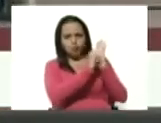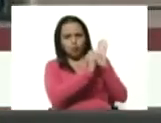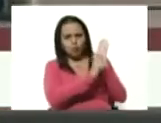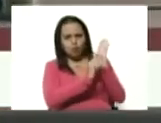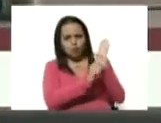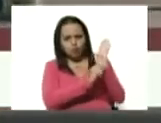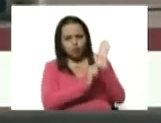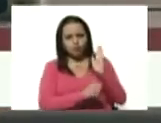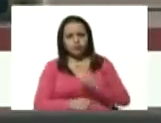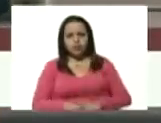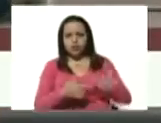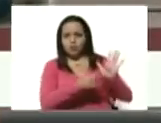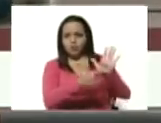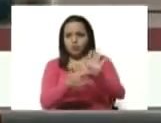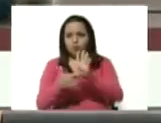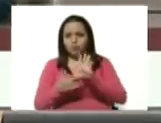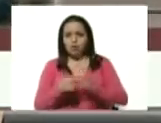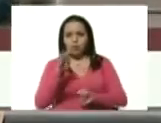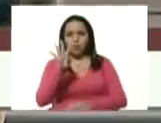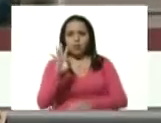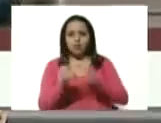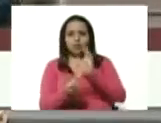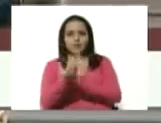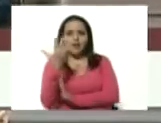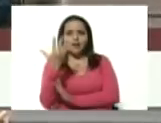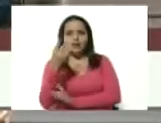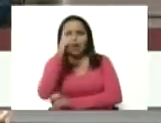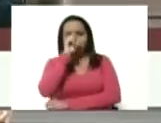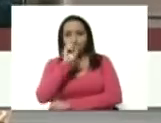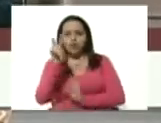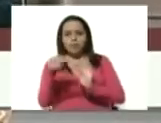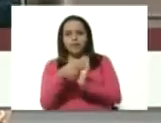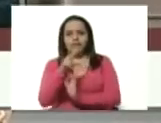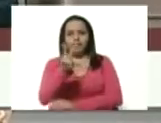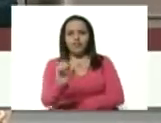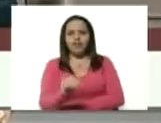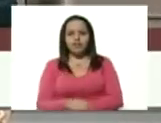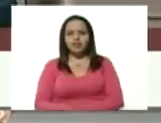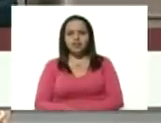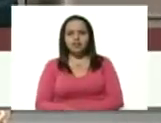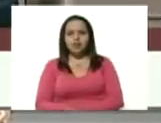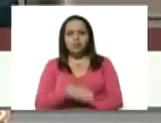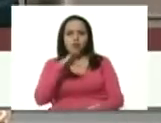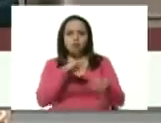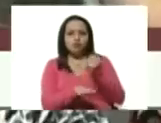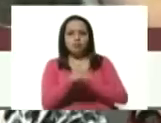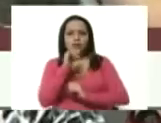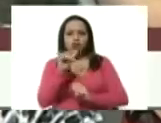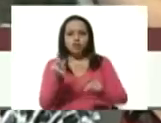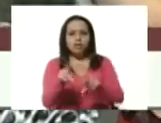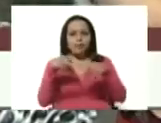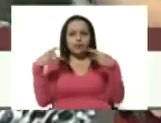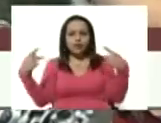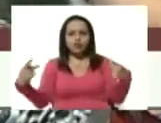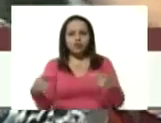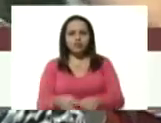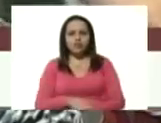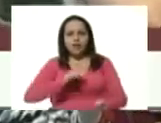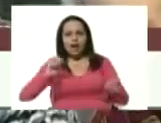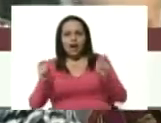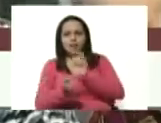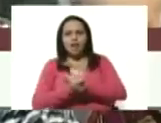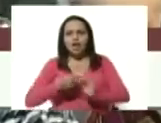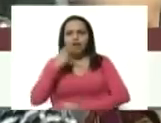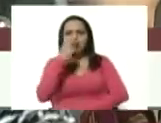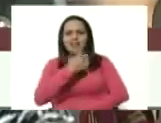Brechas, publicado el 4 de mayo de 2020 por el diario Últimas Noticias, y traducido al